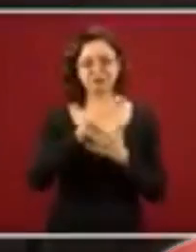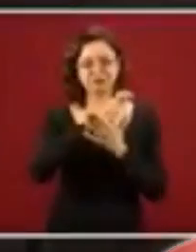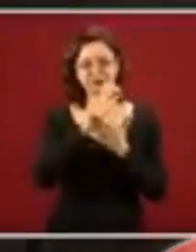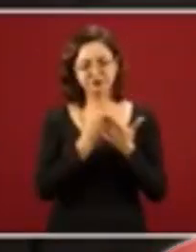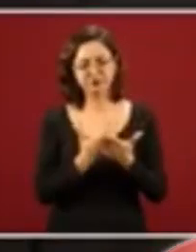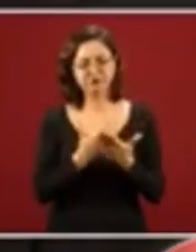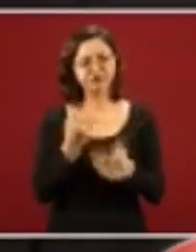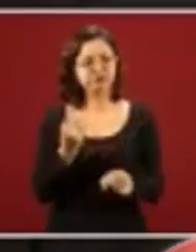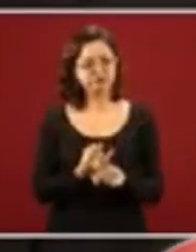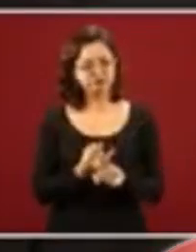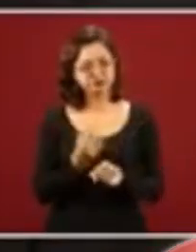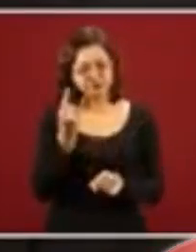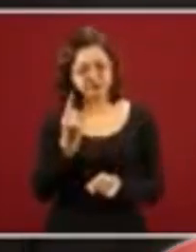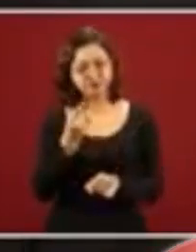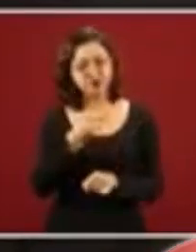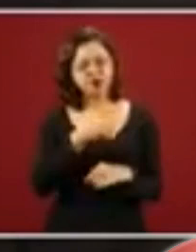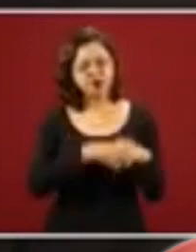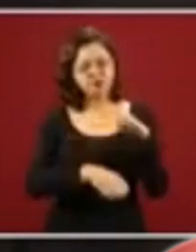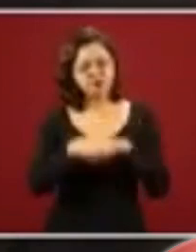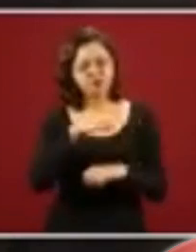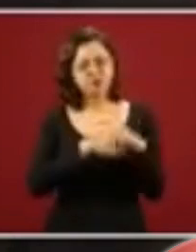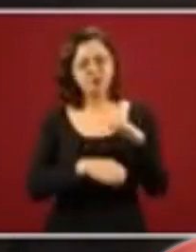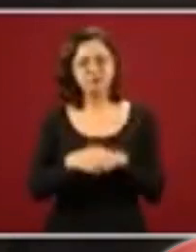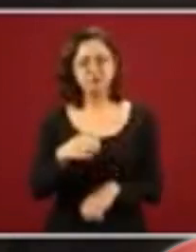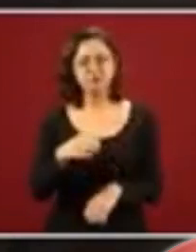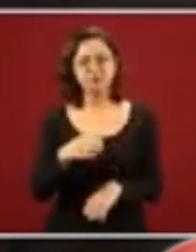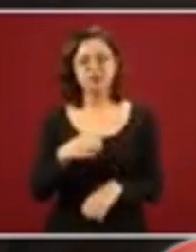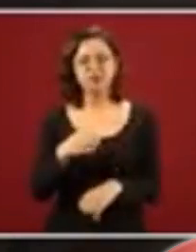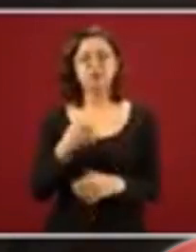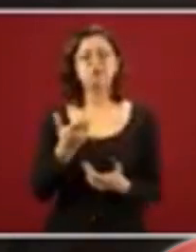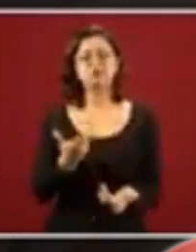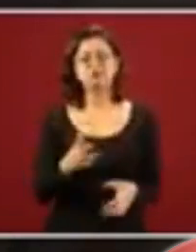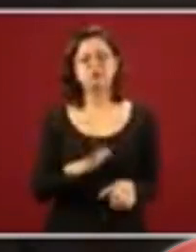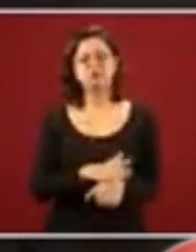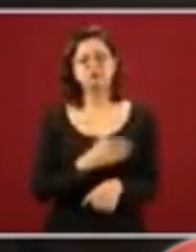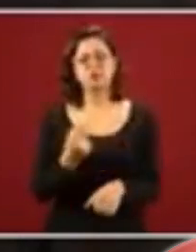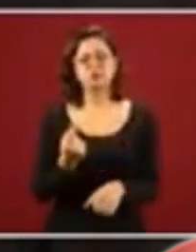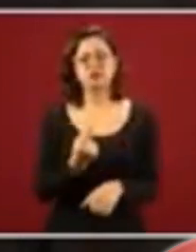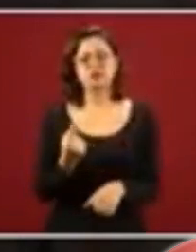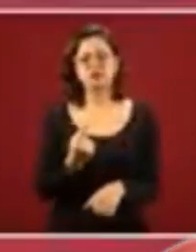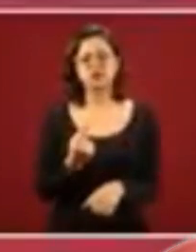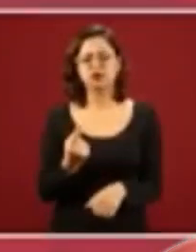incumplimiento de la empresa y